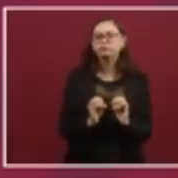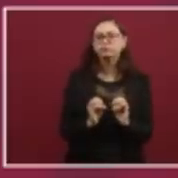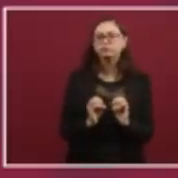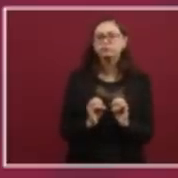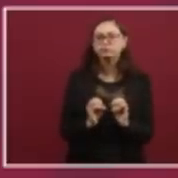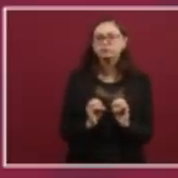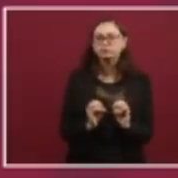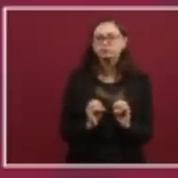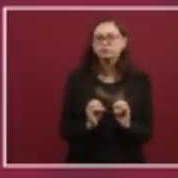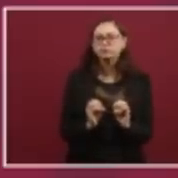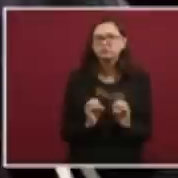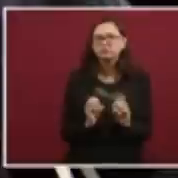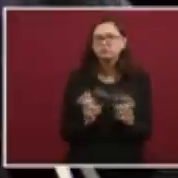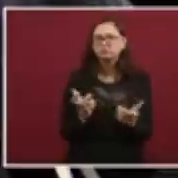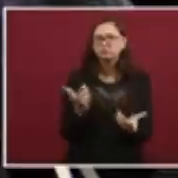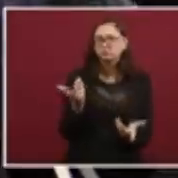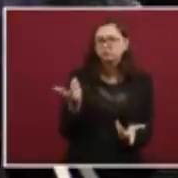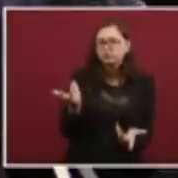se